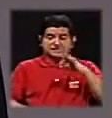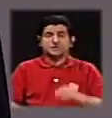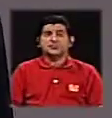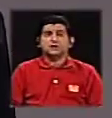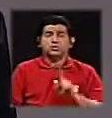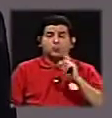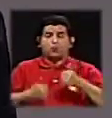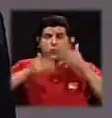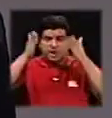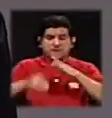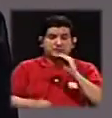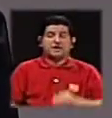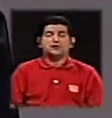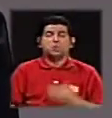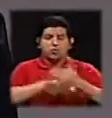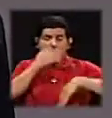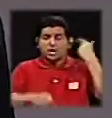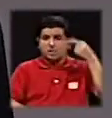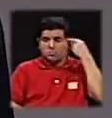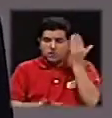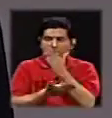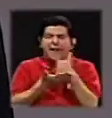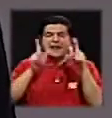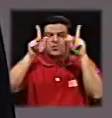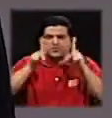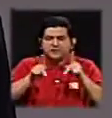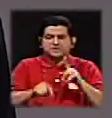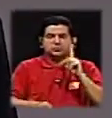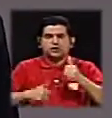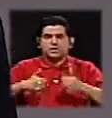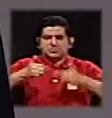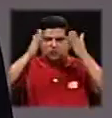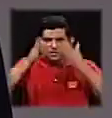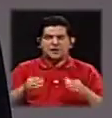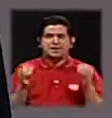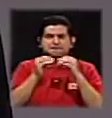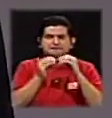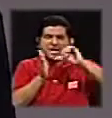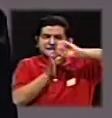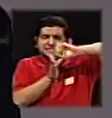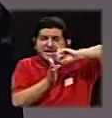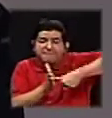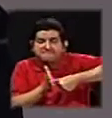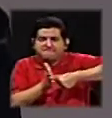gobierno, para ciertos simpatizantes de algún candidato es más acentuada